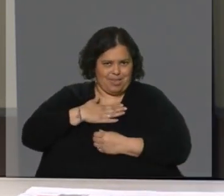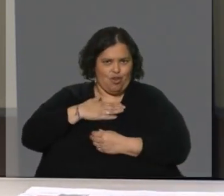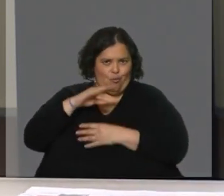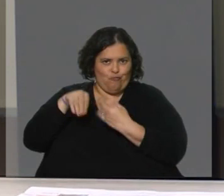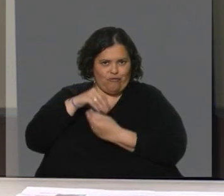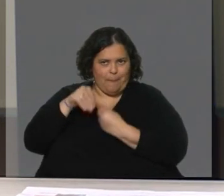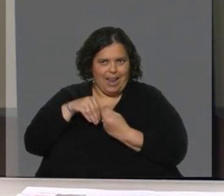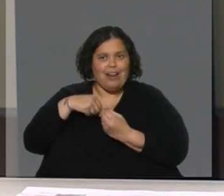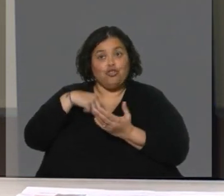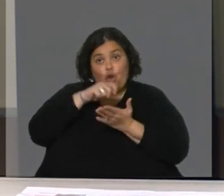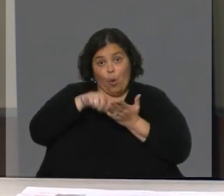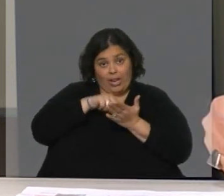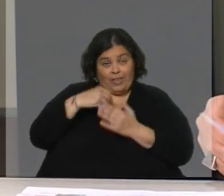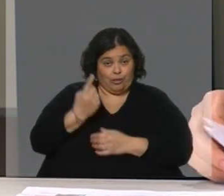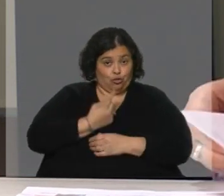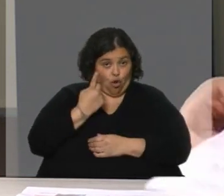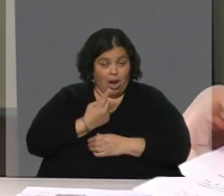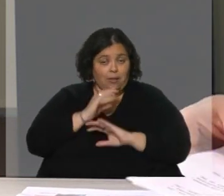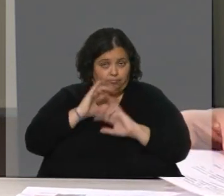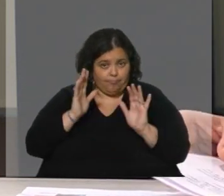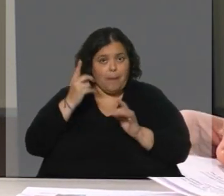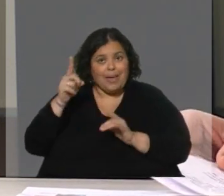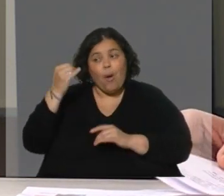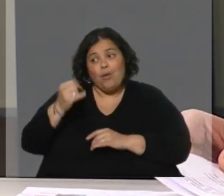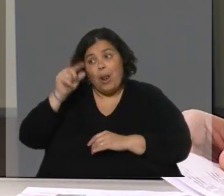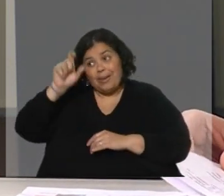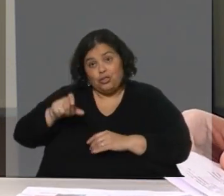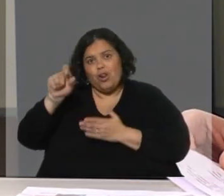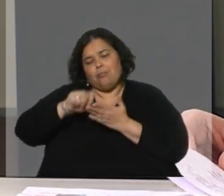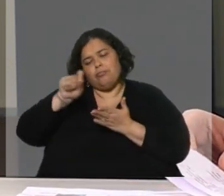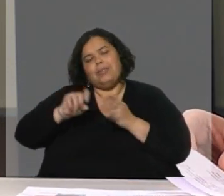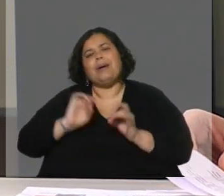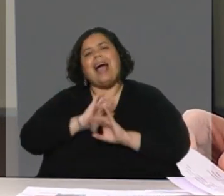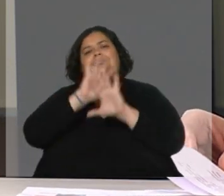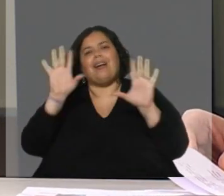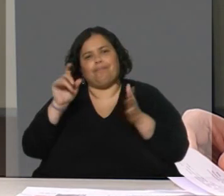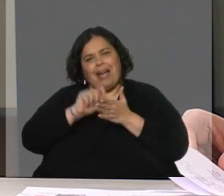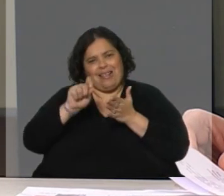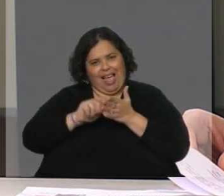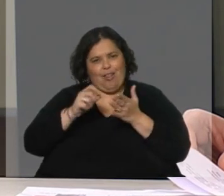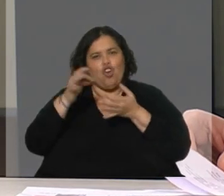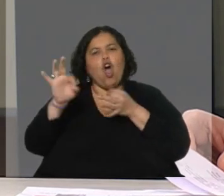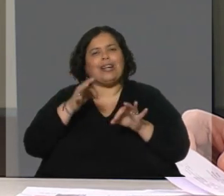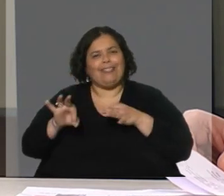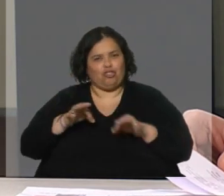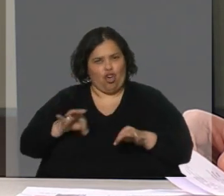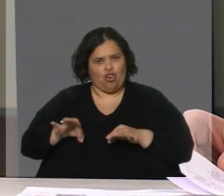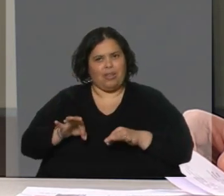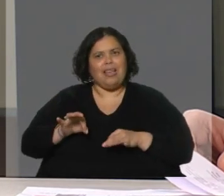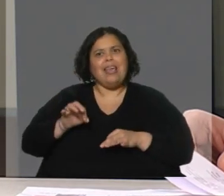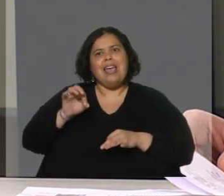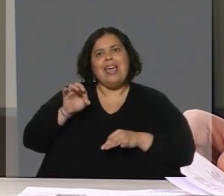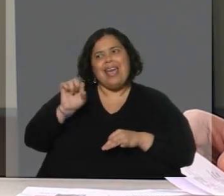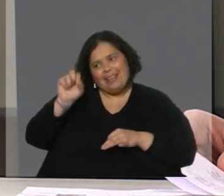lo escribí yo sola Obviamente que va a haber un corrector que lo va a hacer más claro todavía y el que se ocupa de todos